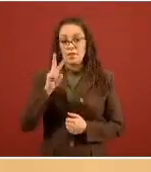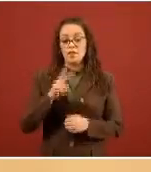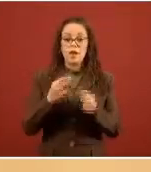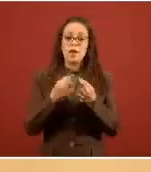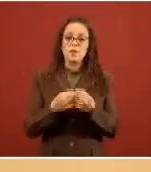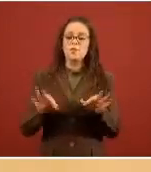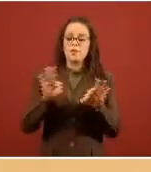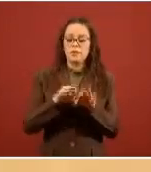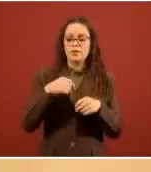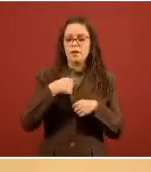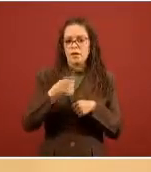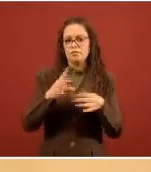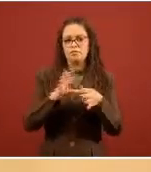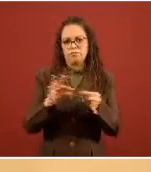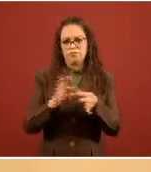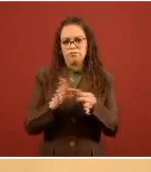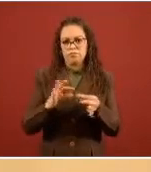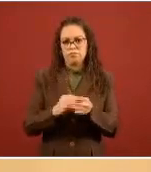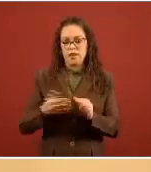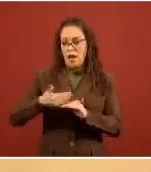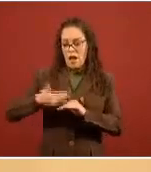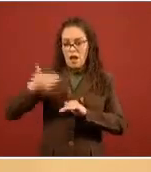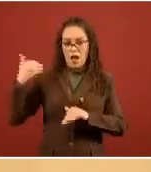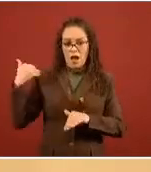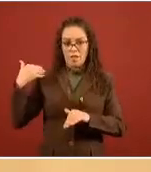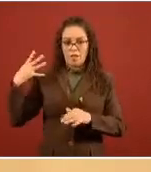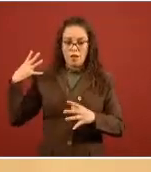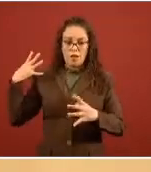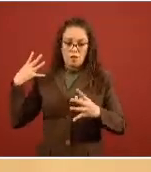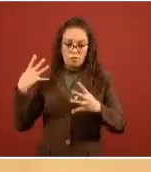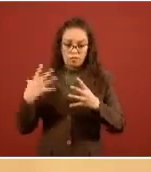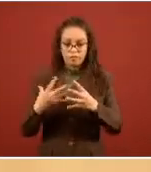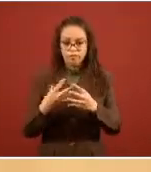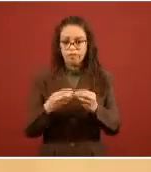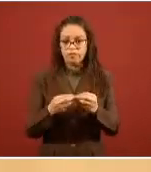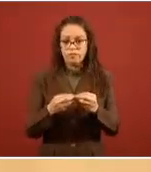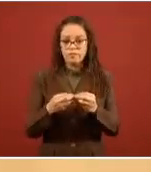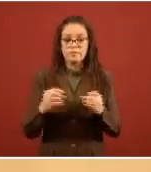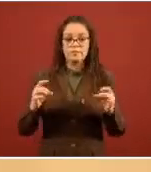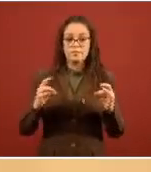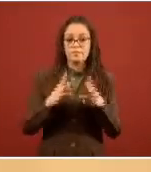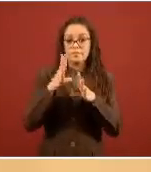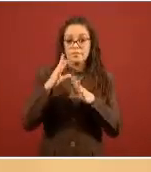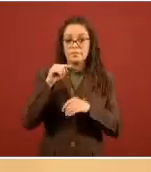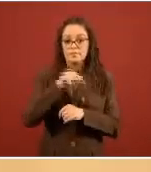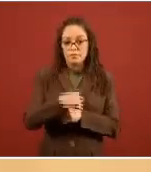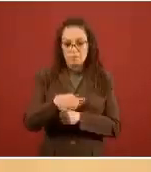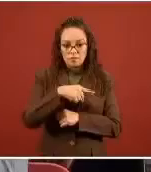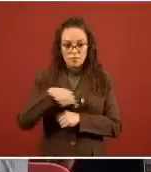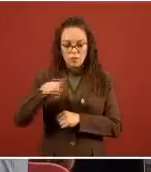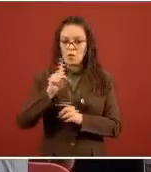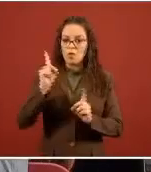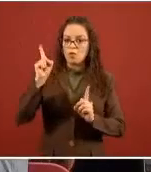consideramos a todos los que en su momento o en algún momento de su evolución fueron considerados como